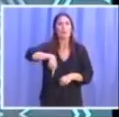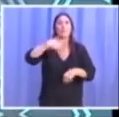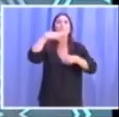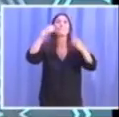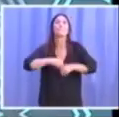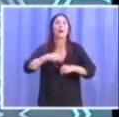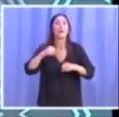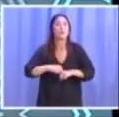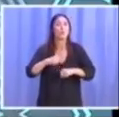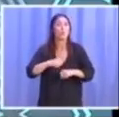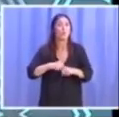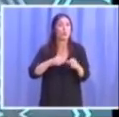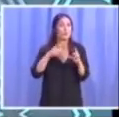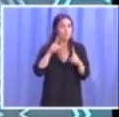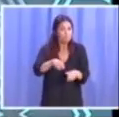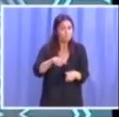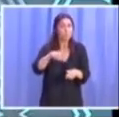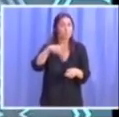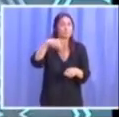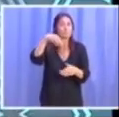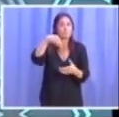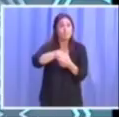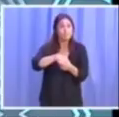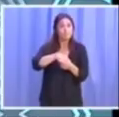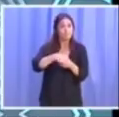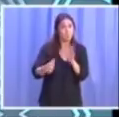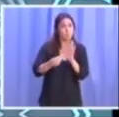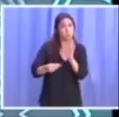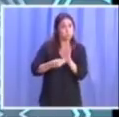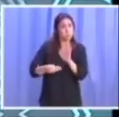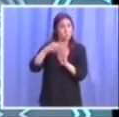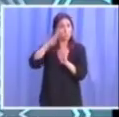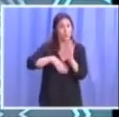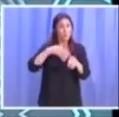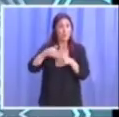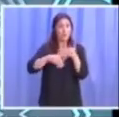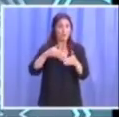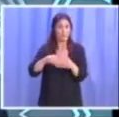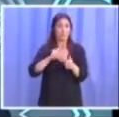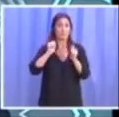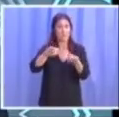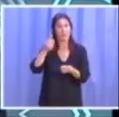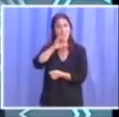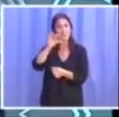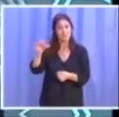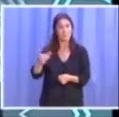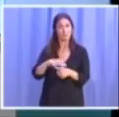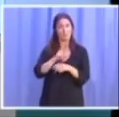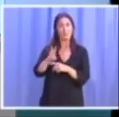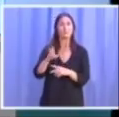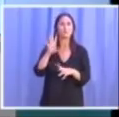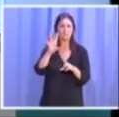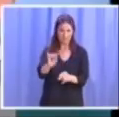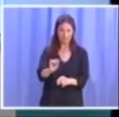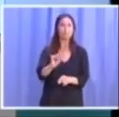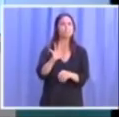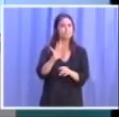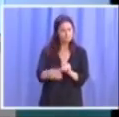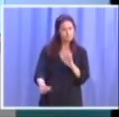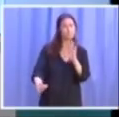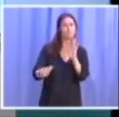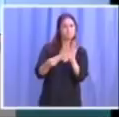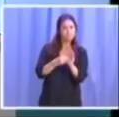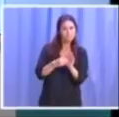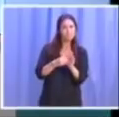mayores, están en sus programas electorales. Comenzamos con Sebastián Pérez, del Partido Popular. Sí, lo están, pero me va a permitir que voy a